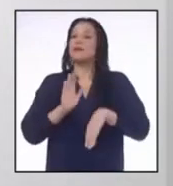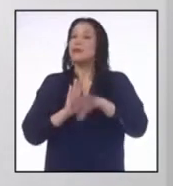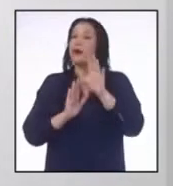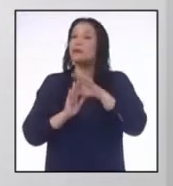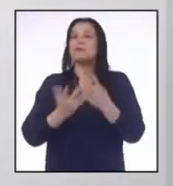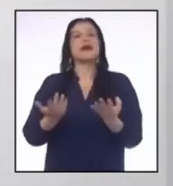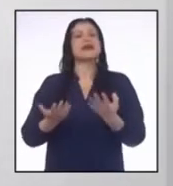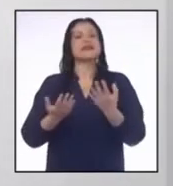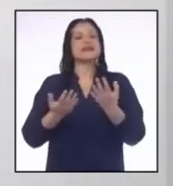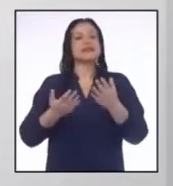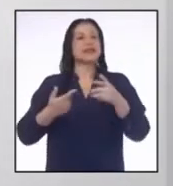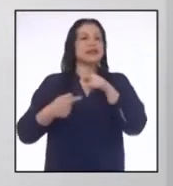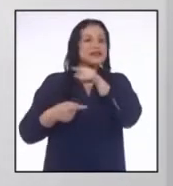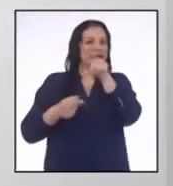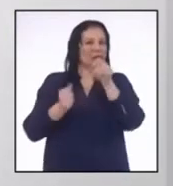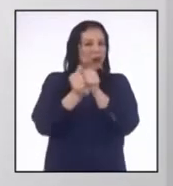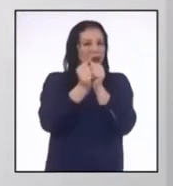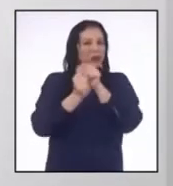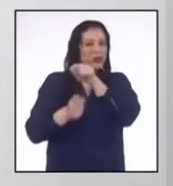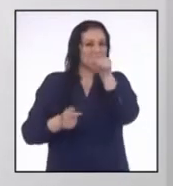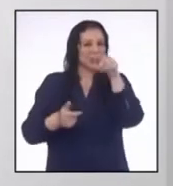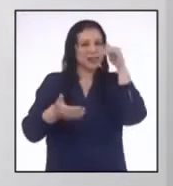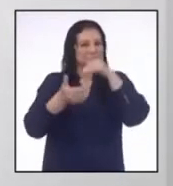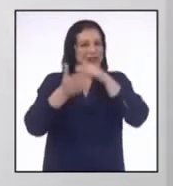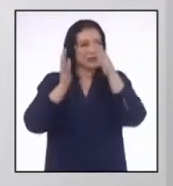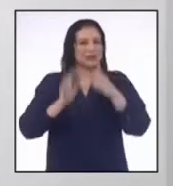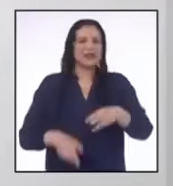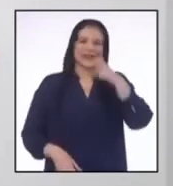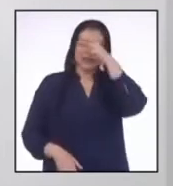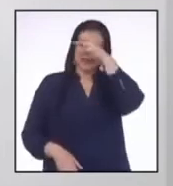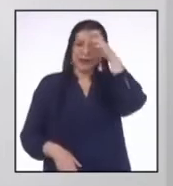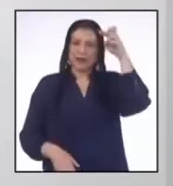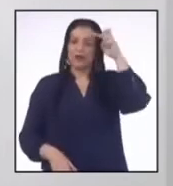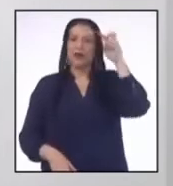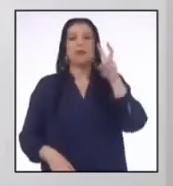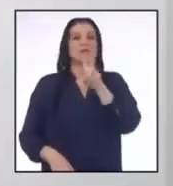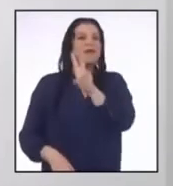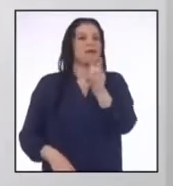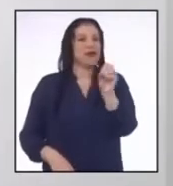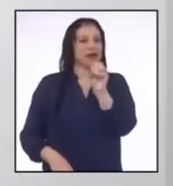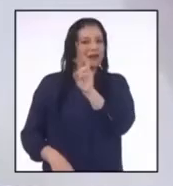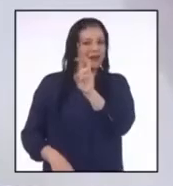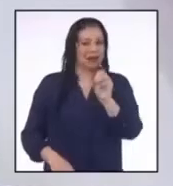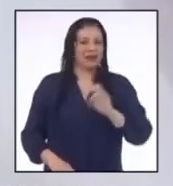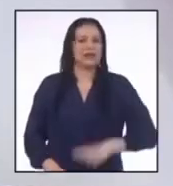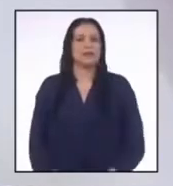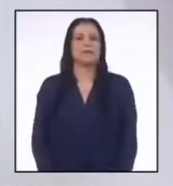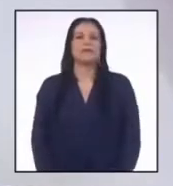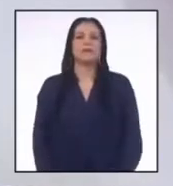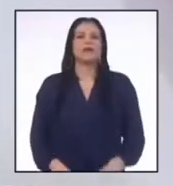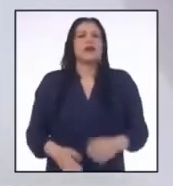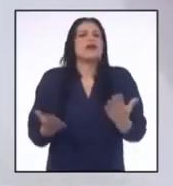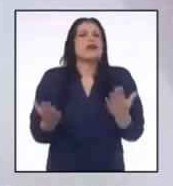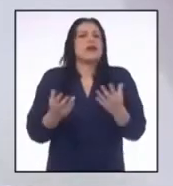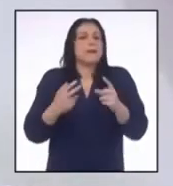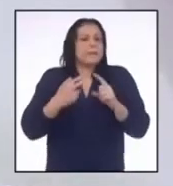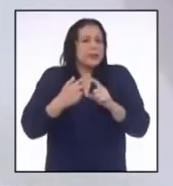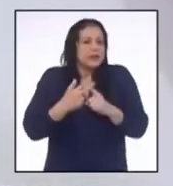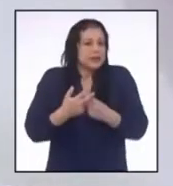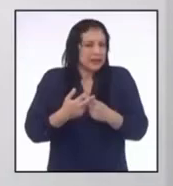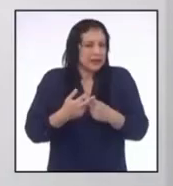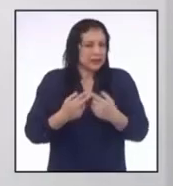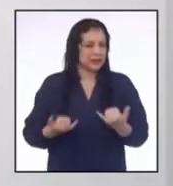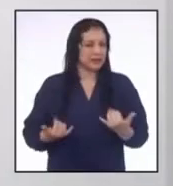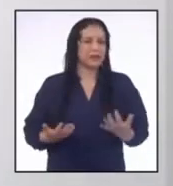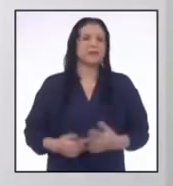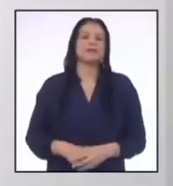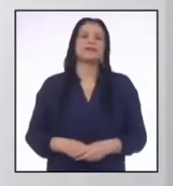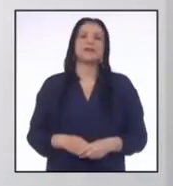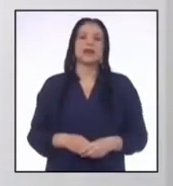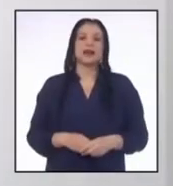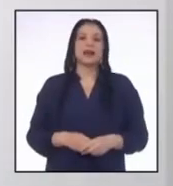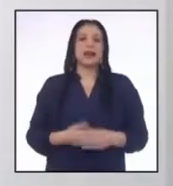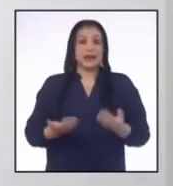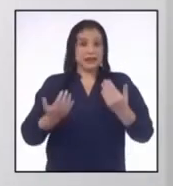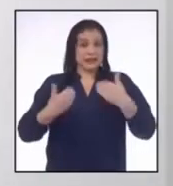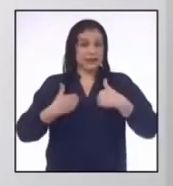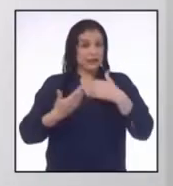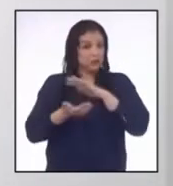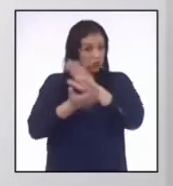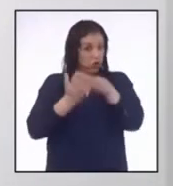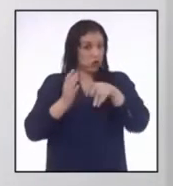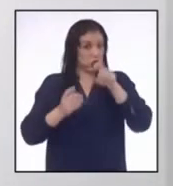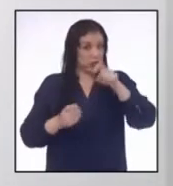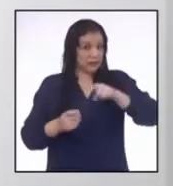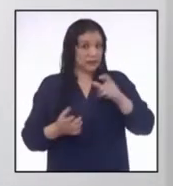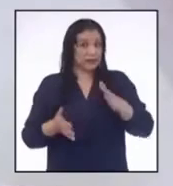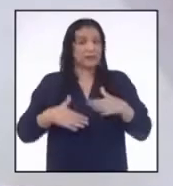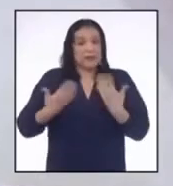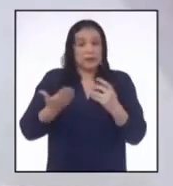todo con las y los estudiantes de la promoción 2020. ¿Por dónde empezaremos, profesora? ¿Tienen todo lo